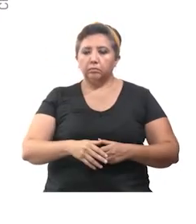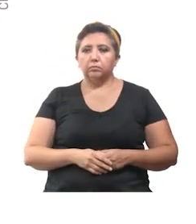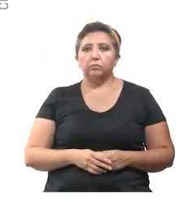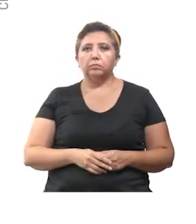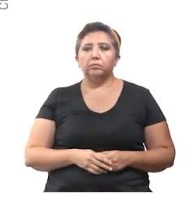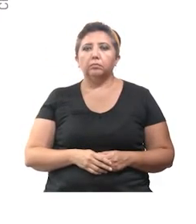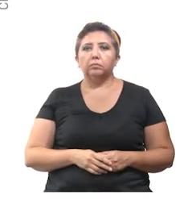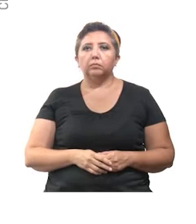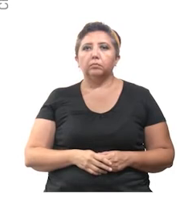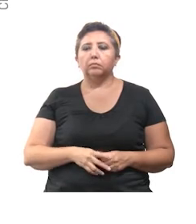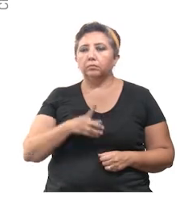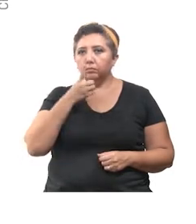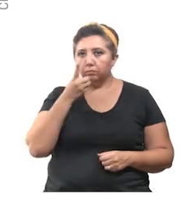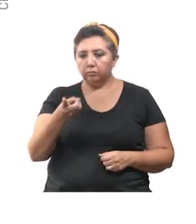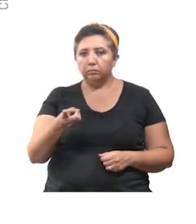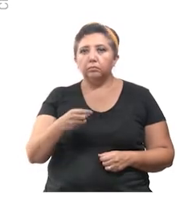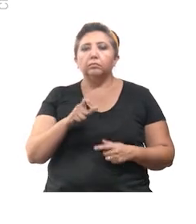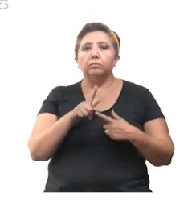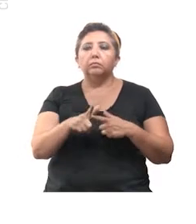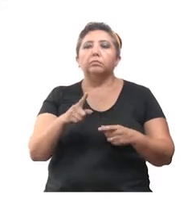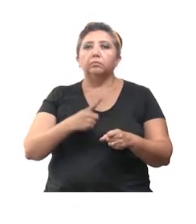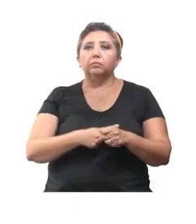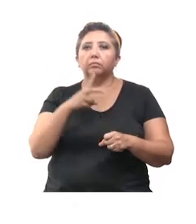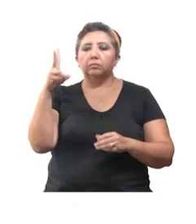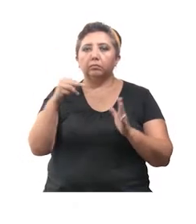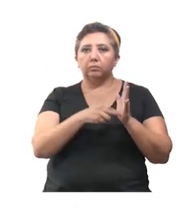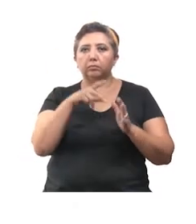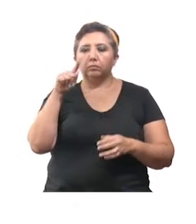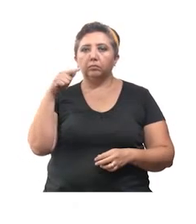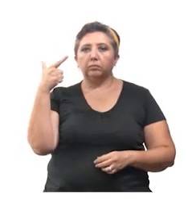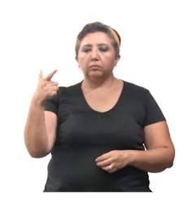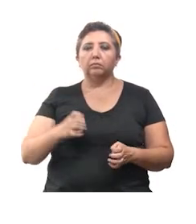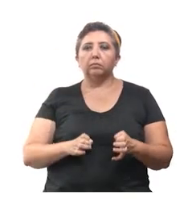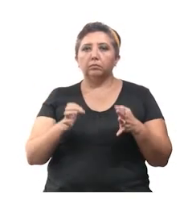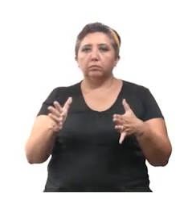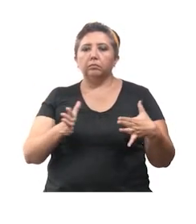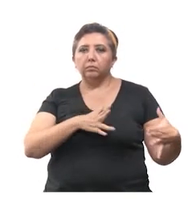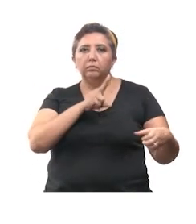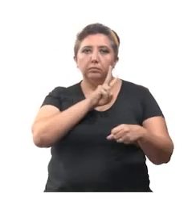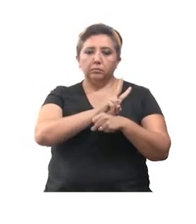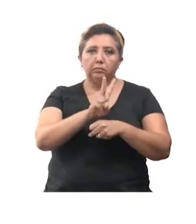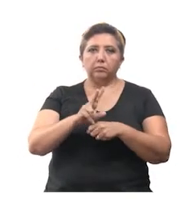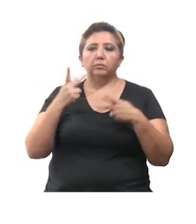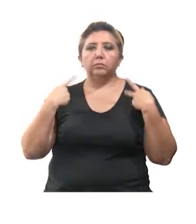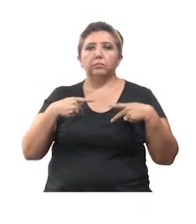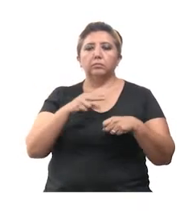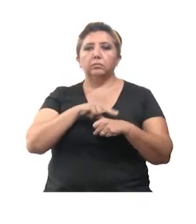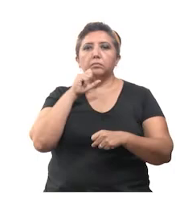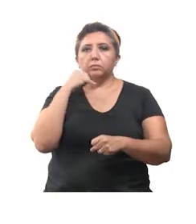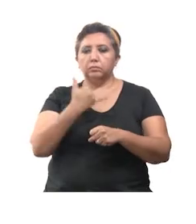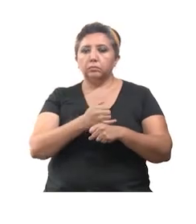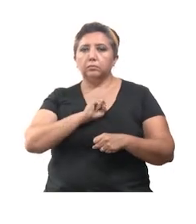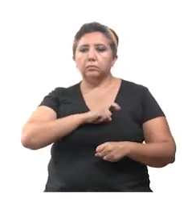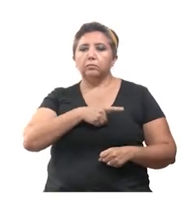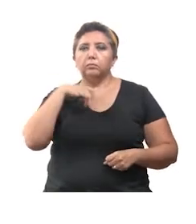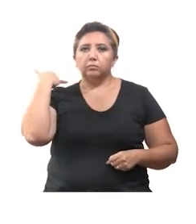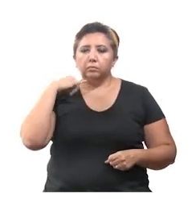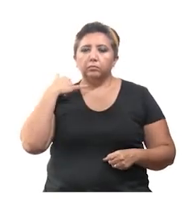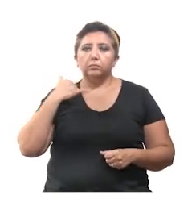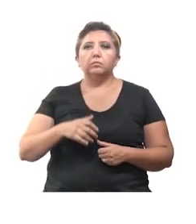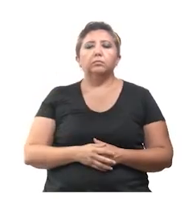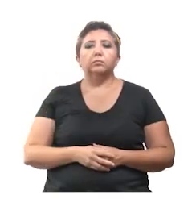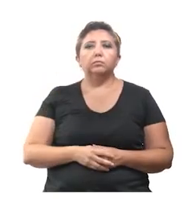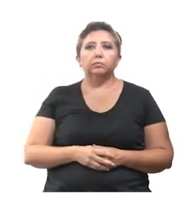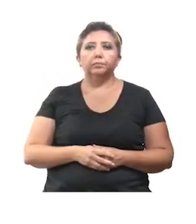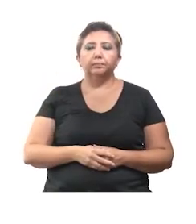del coronavirus. De los casos activos, 2.077 están estables, aislados y monitoreados por personal médico de la Secretaría